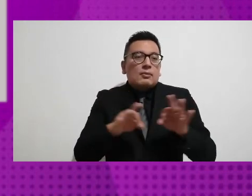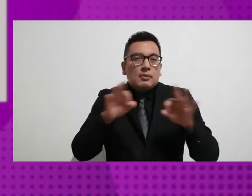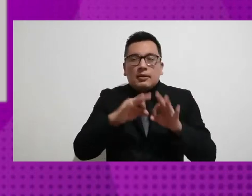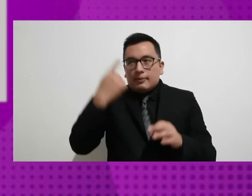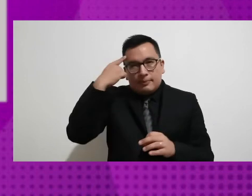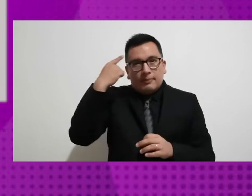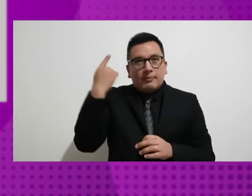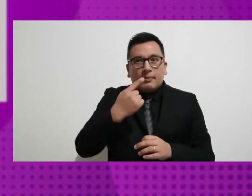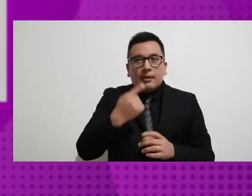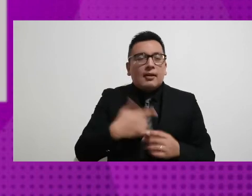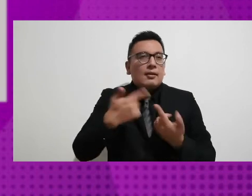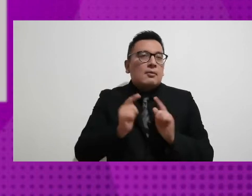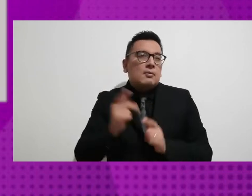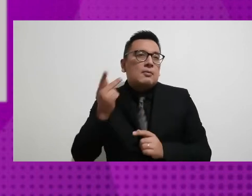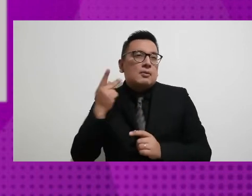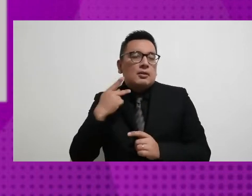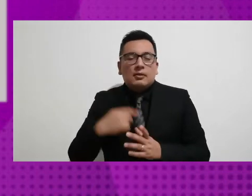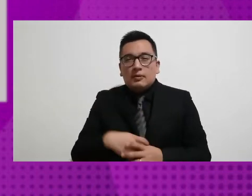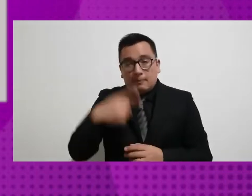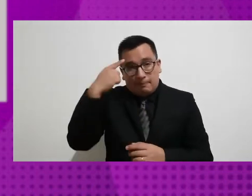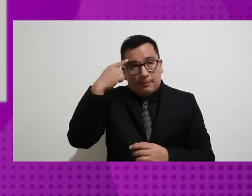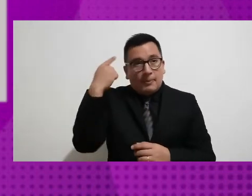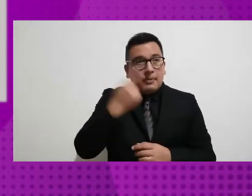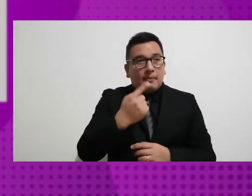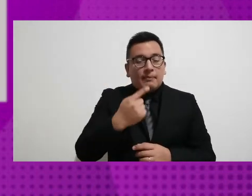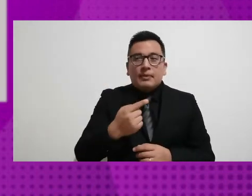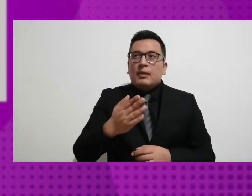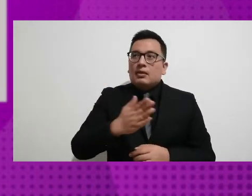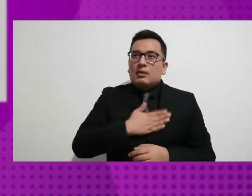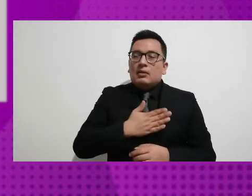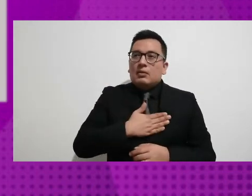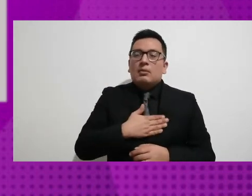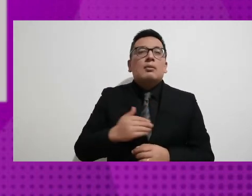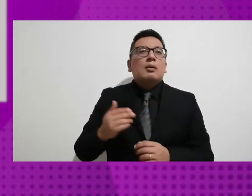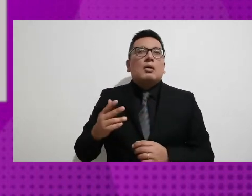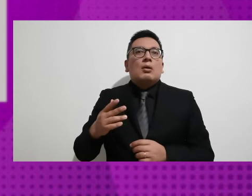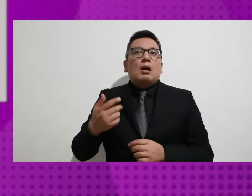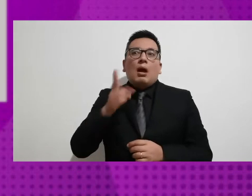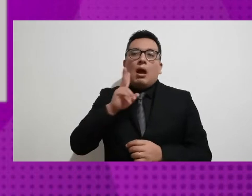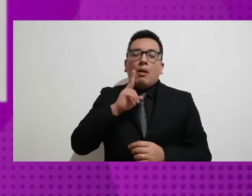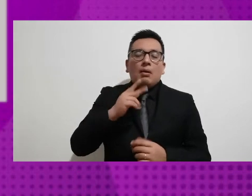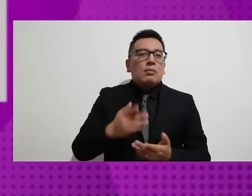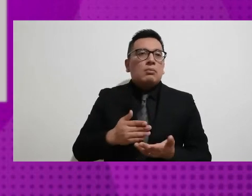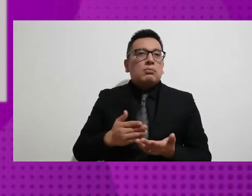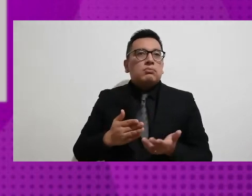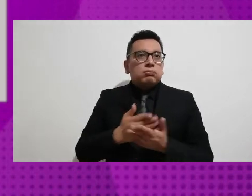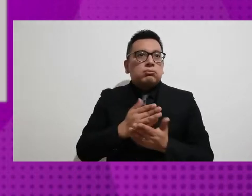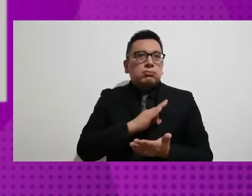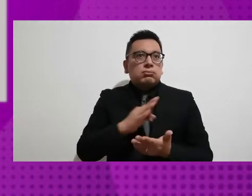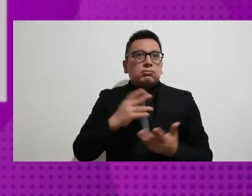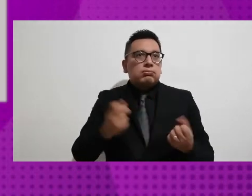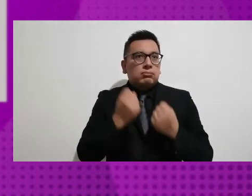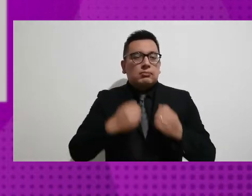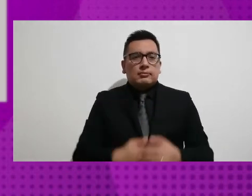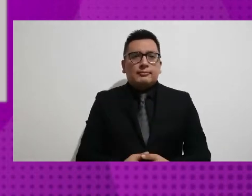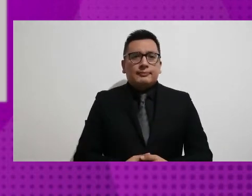sumamente recurridos, por los partidos políticos para posicionar su plataforma política en la coyuntura